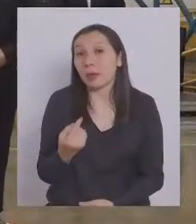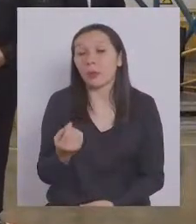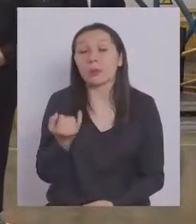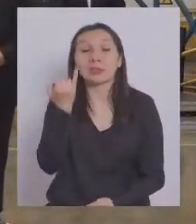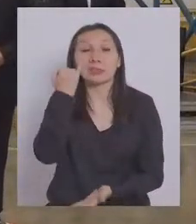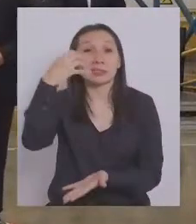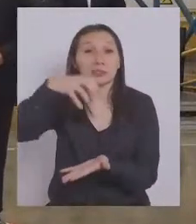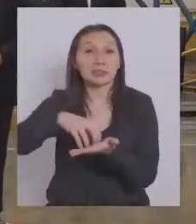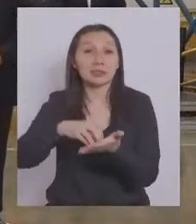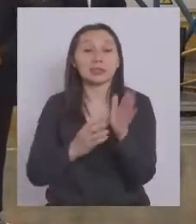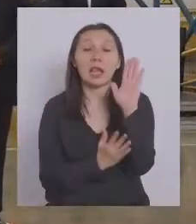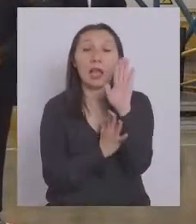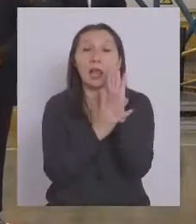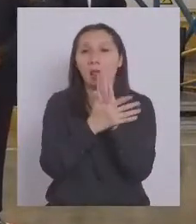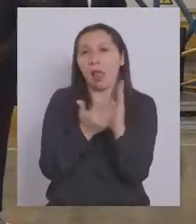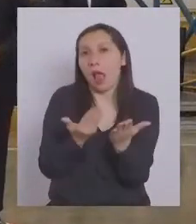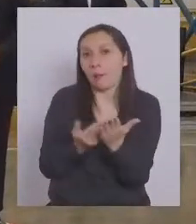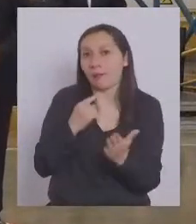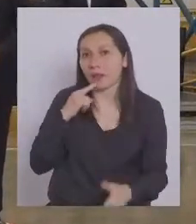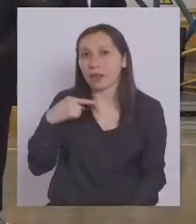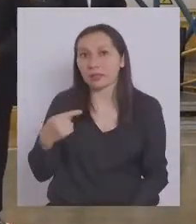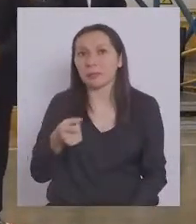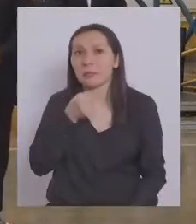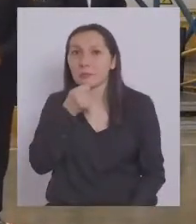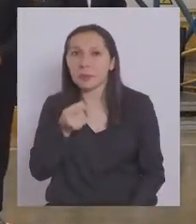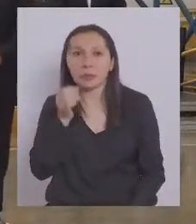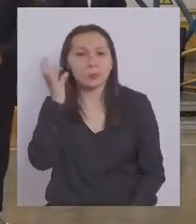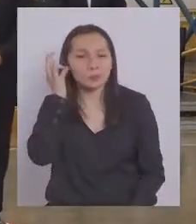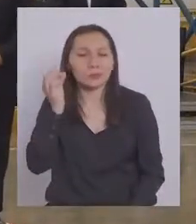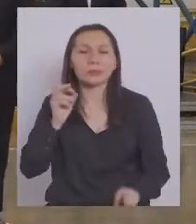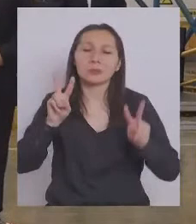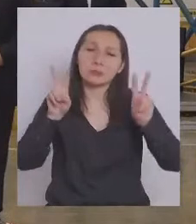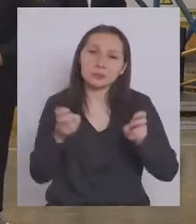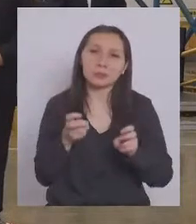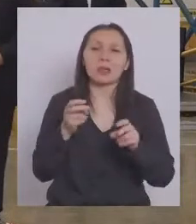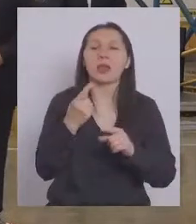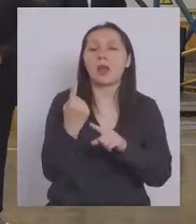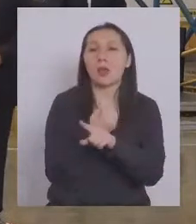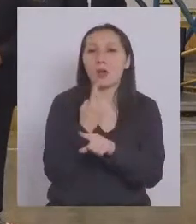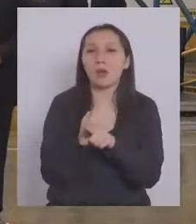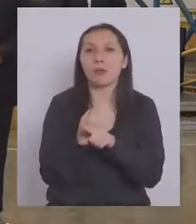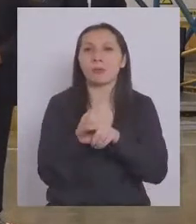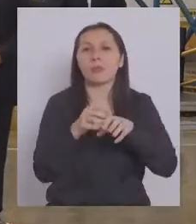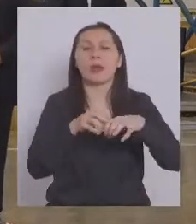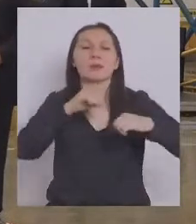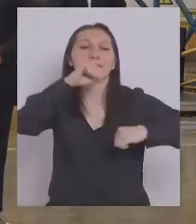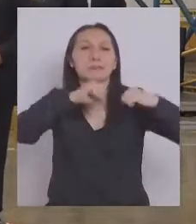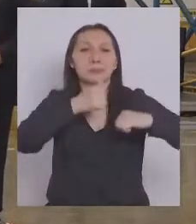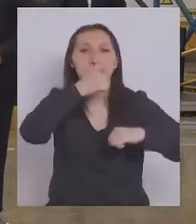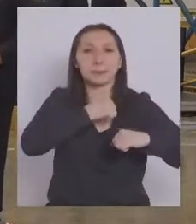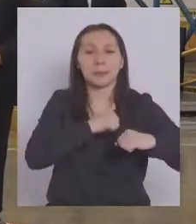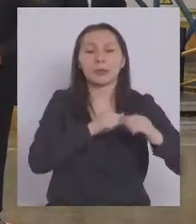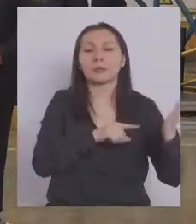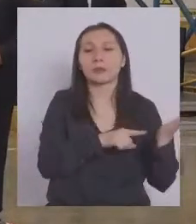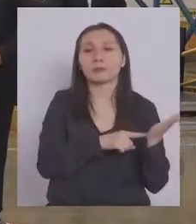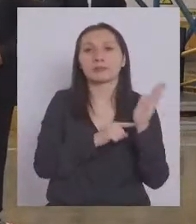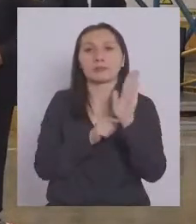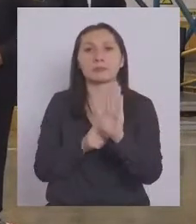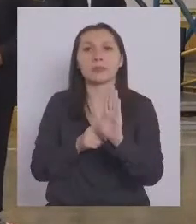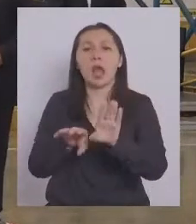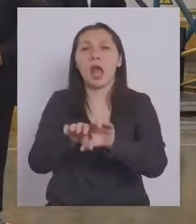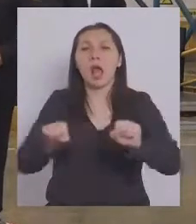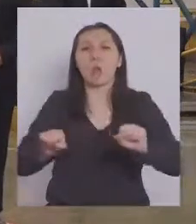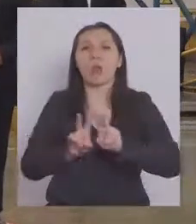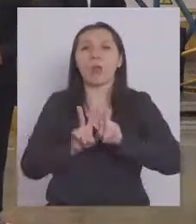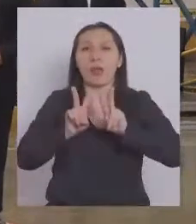de la Araucanía para hacerle una consulta sobre las conversaciones que hay con el sector privado. Ellos presentaron un acuerdo por la